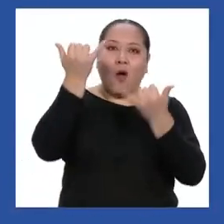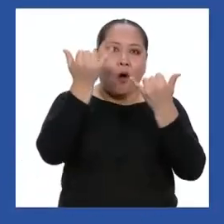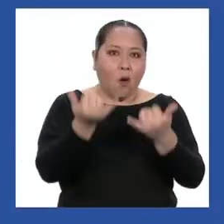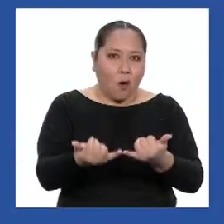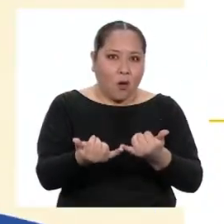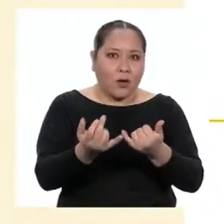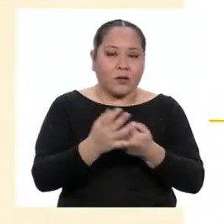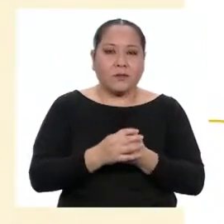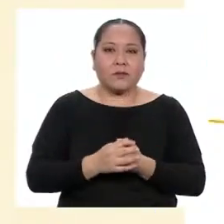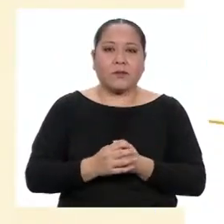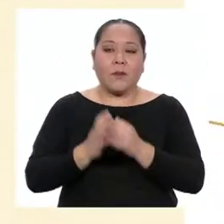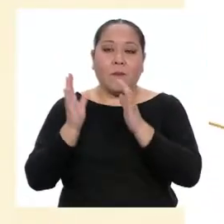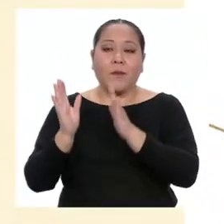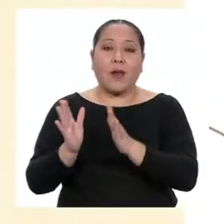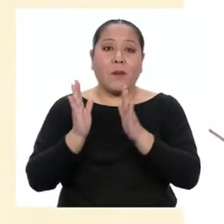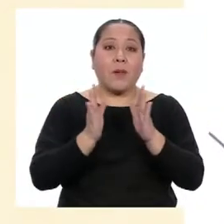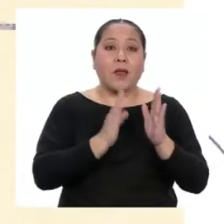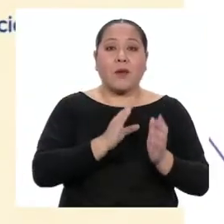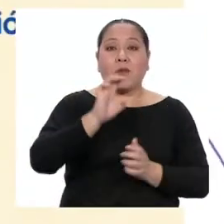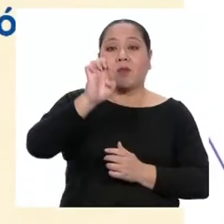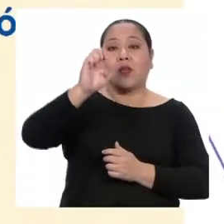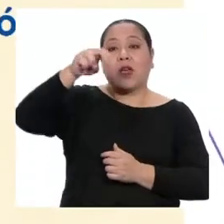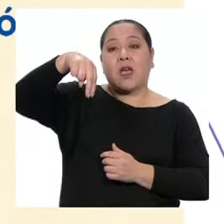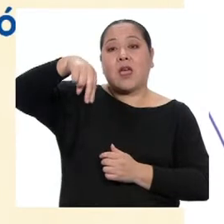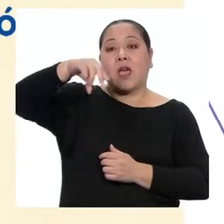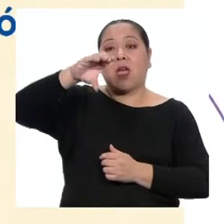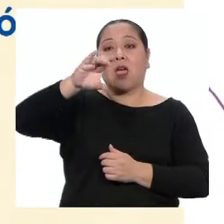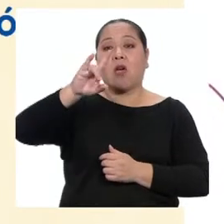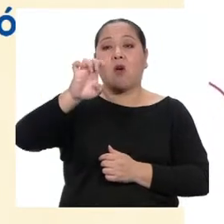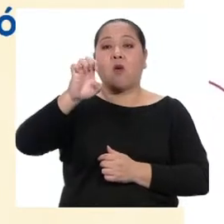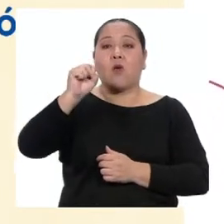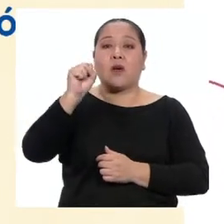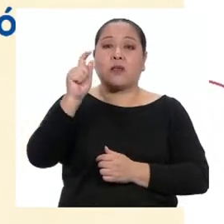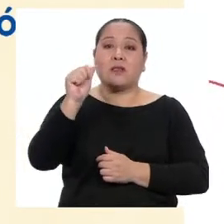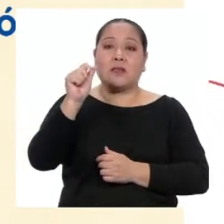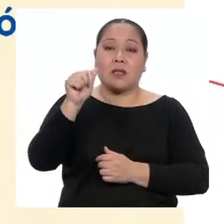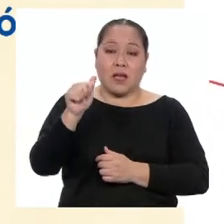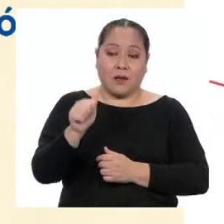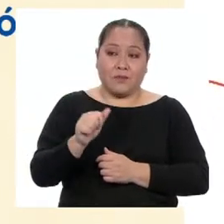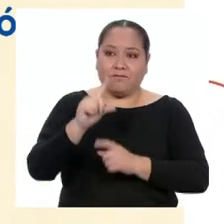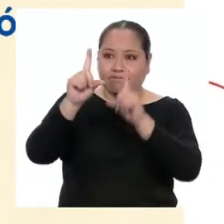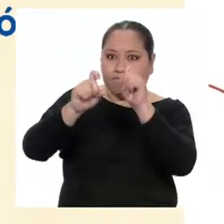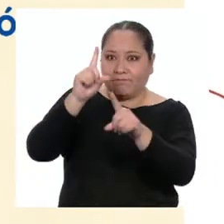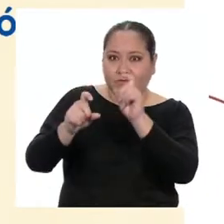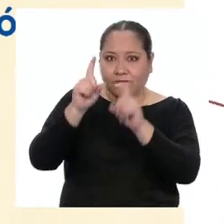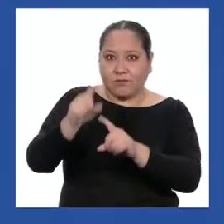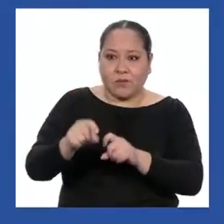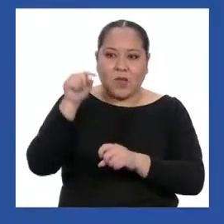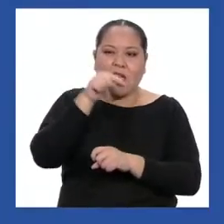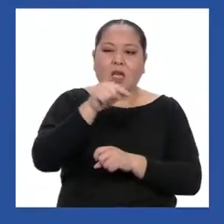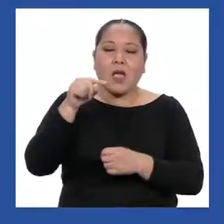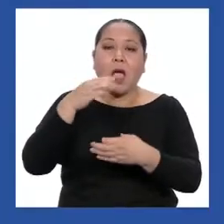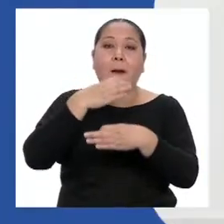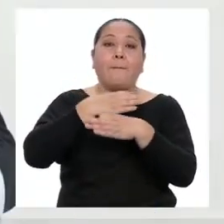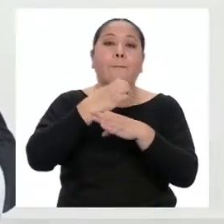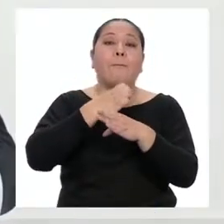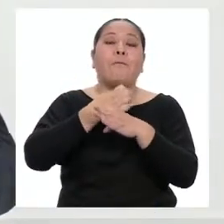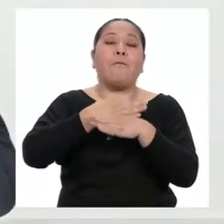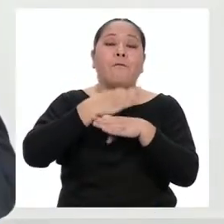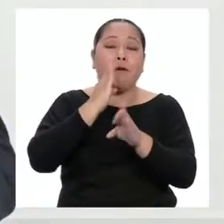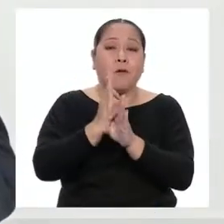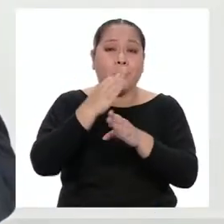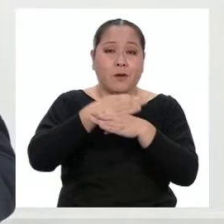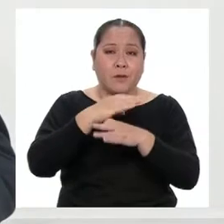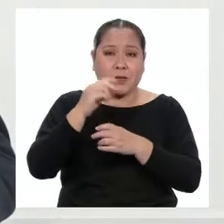toca elaborar encuestas para recopilar datos sobre las prácticas de discriminación. ¿Cuál